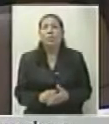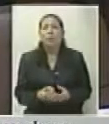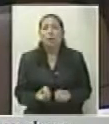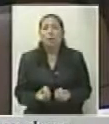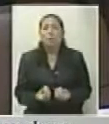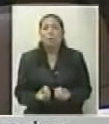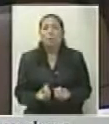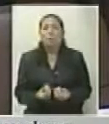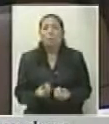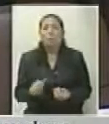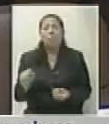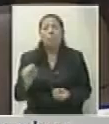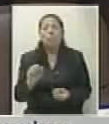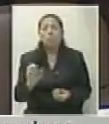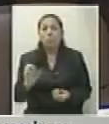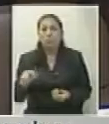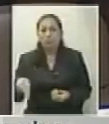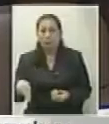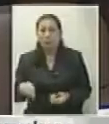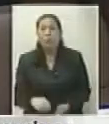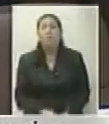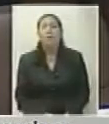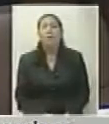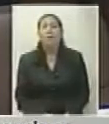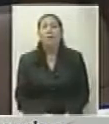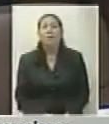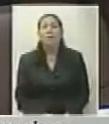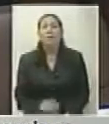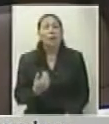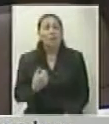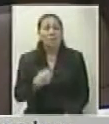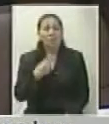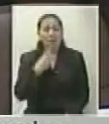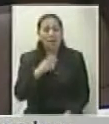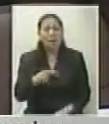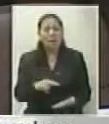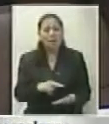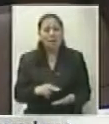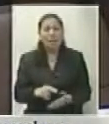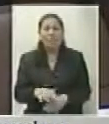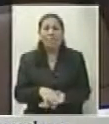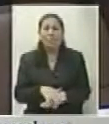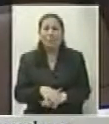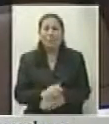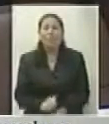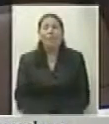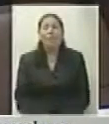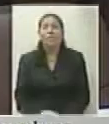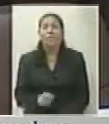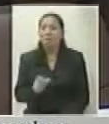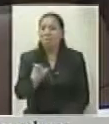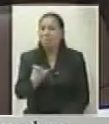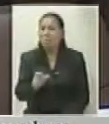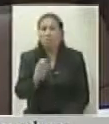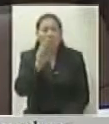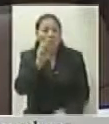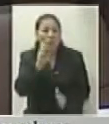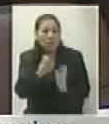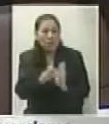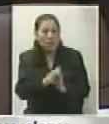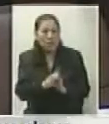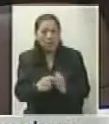el caso Swain, que es un tema conocido, señor presidente, y la mayoría de los abogados lo hemos leído. Trata de una persona, por ejemplo, que